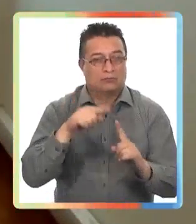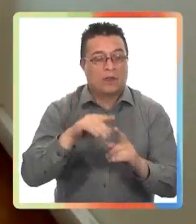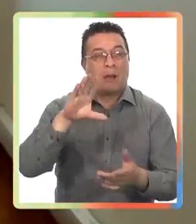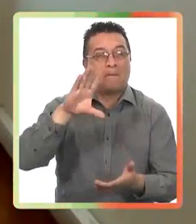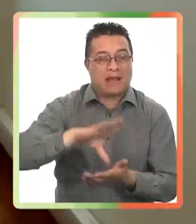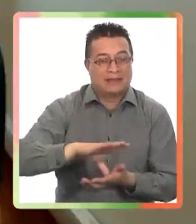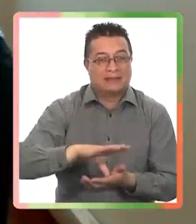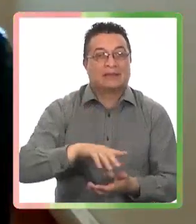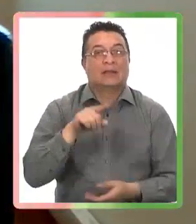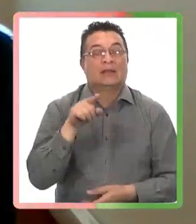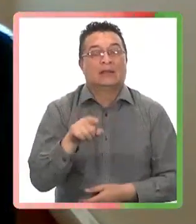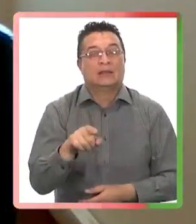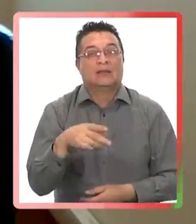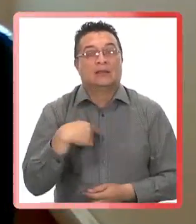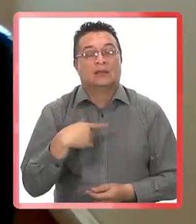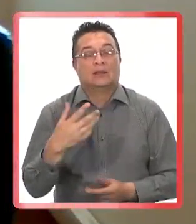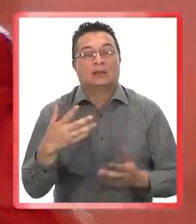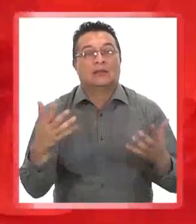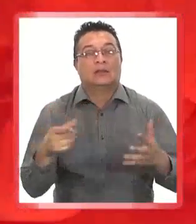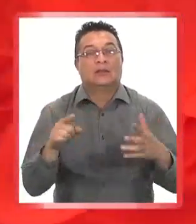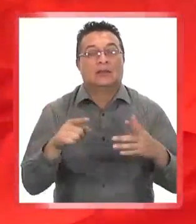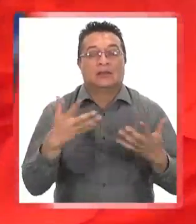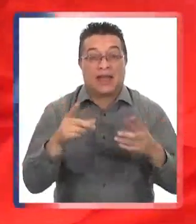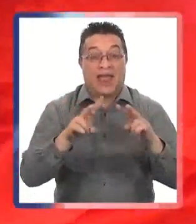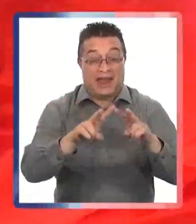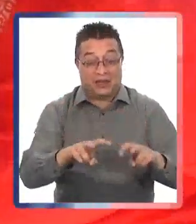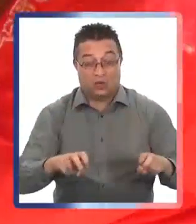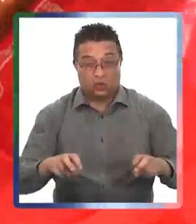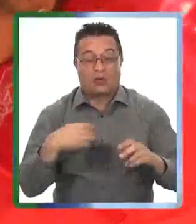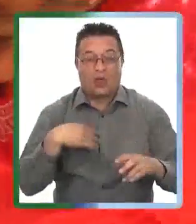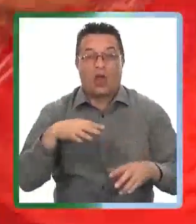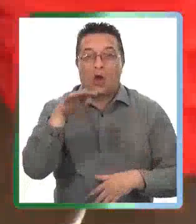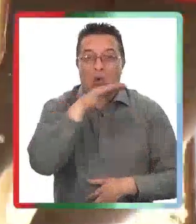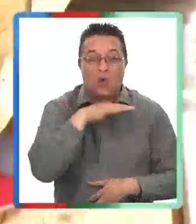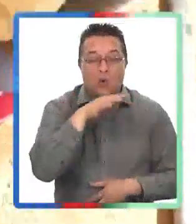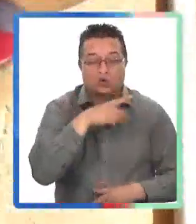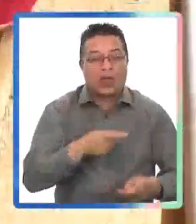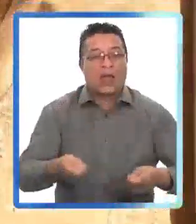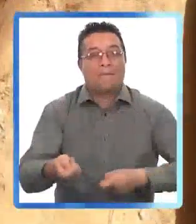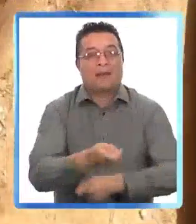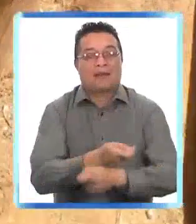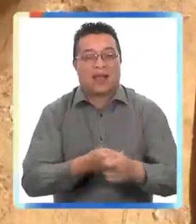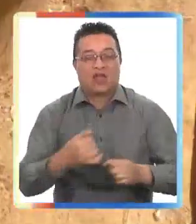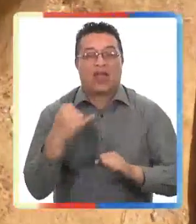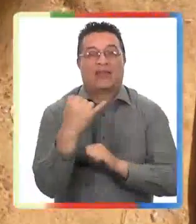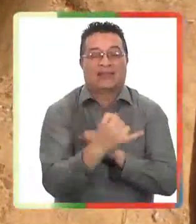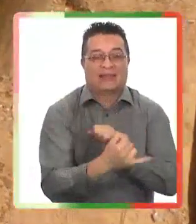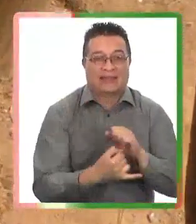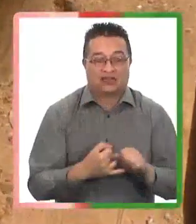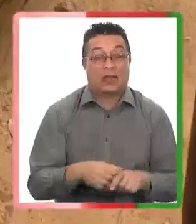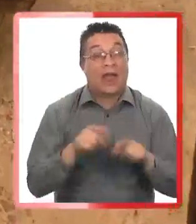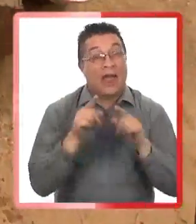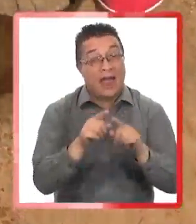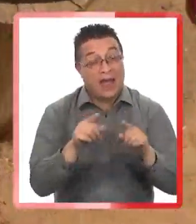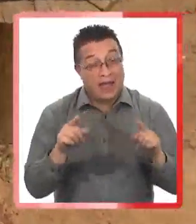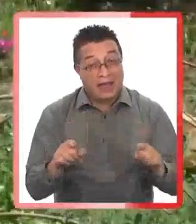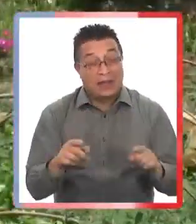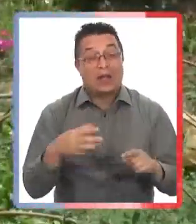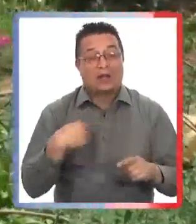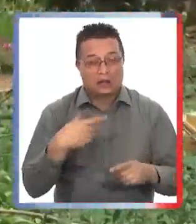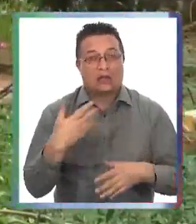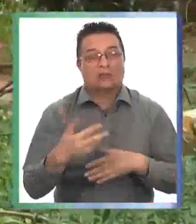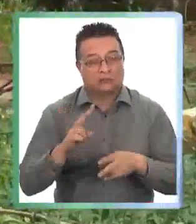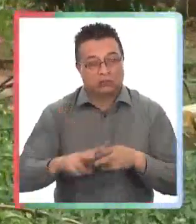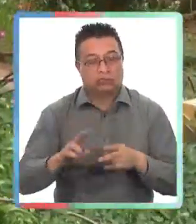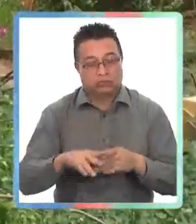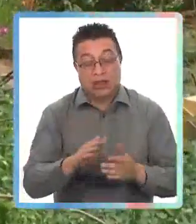en el fondo que la agricultura ocupa en los mercados internacionales. Pero ahí, respecto a lo que se ha venido realizando hasta ahora, nosotros